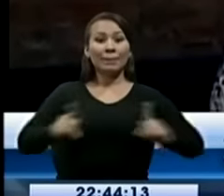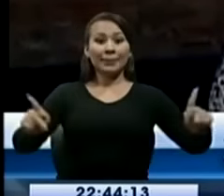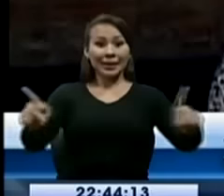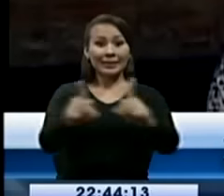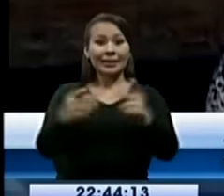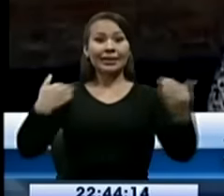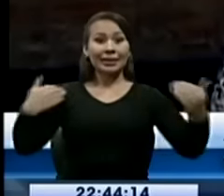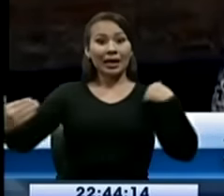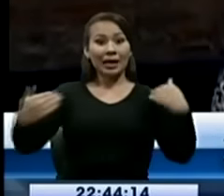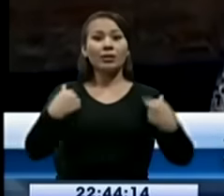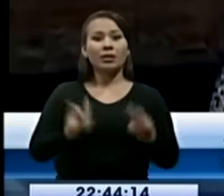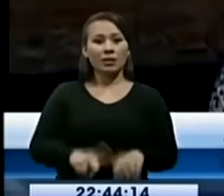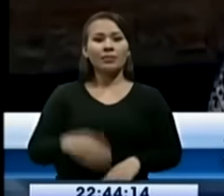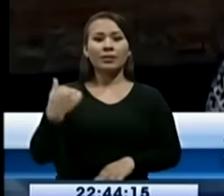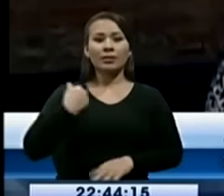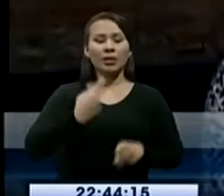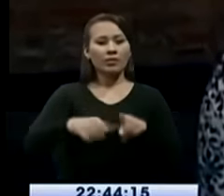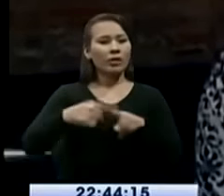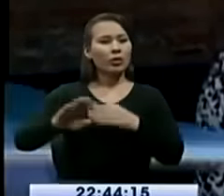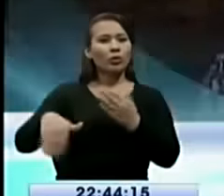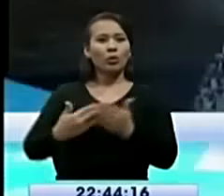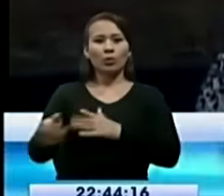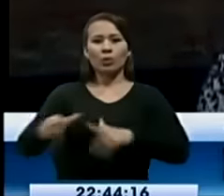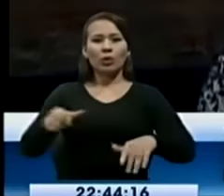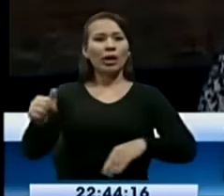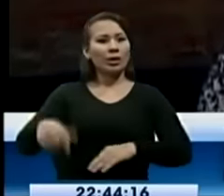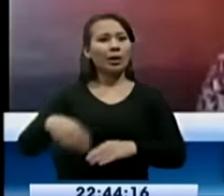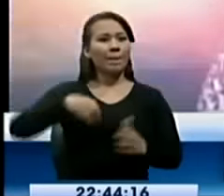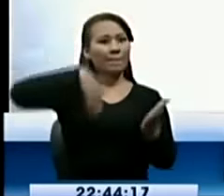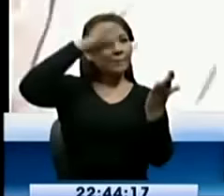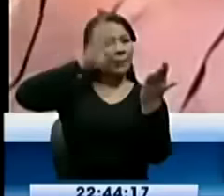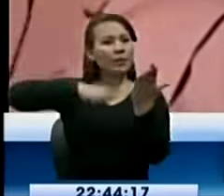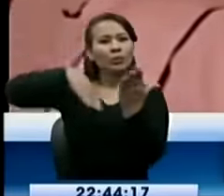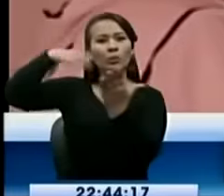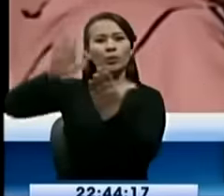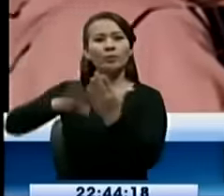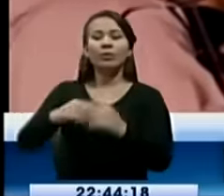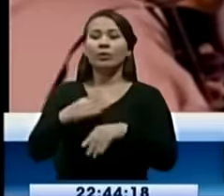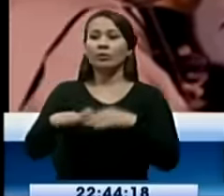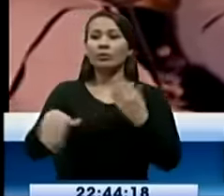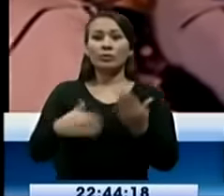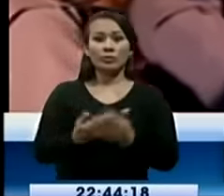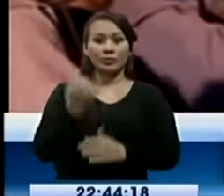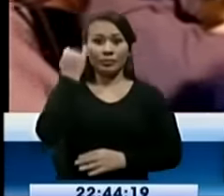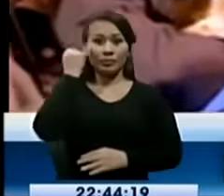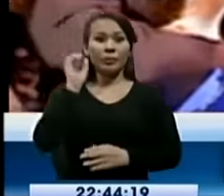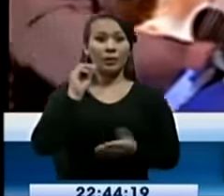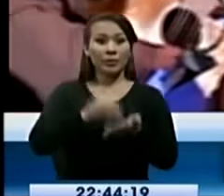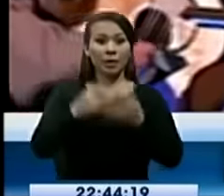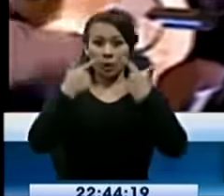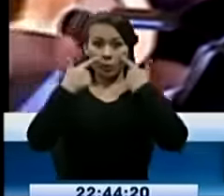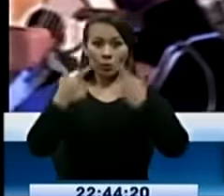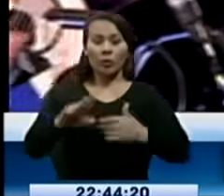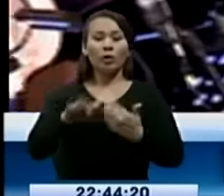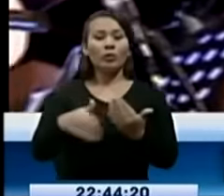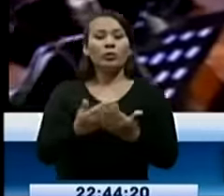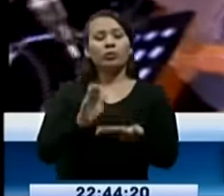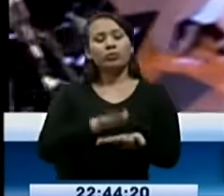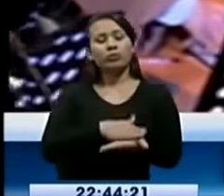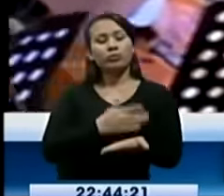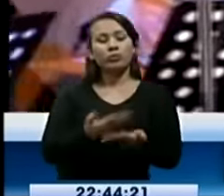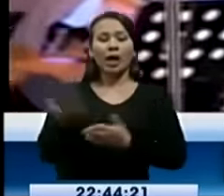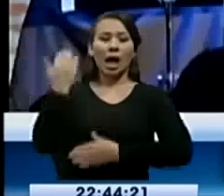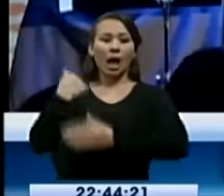vamos a tener durante todos estos días en varios escenarios la pintura de él. Cabe mencionar que el objetivo es preservar y divulgar no solo la música del